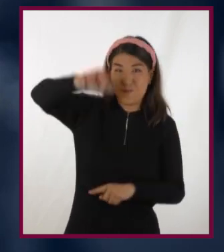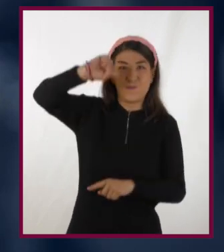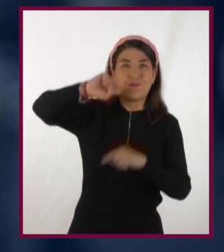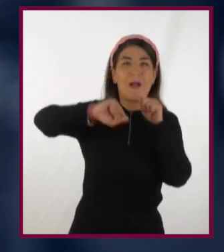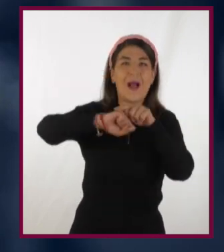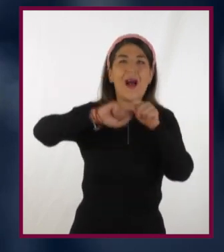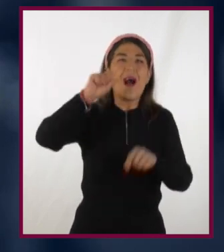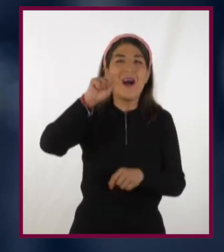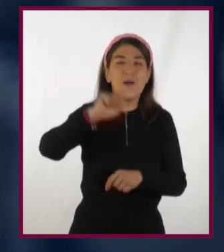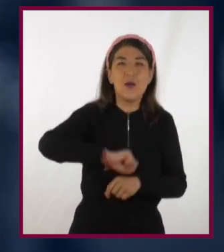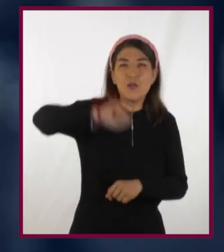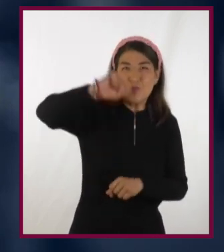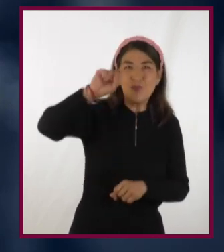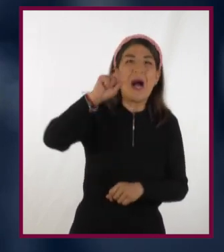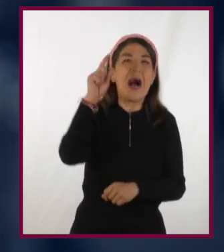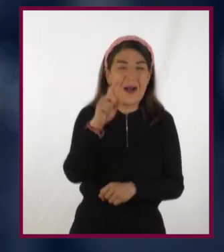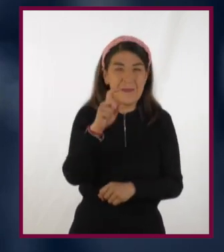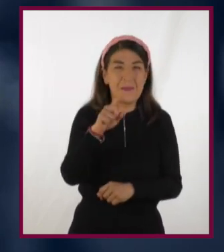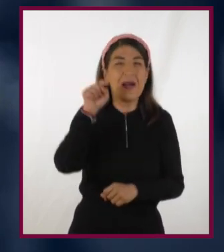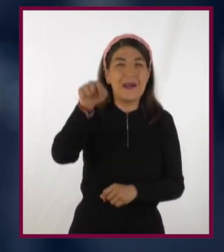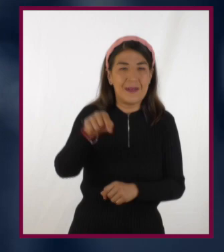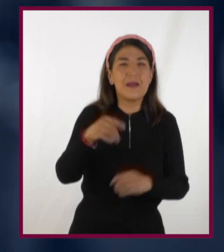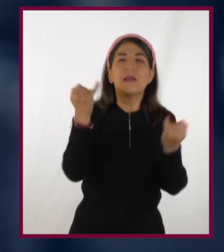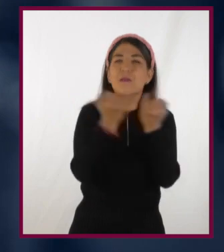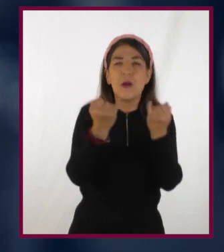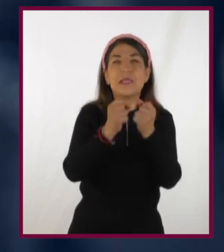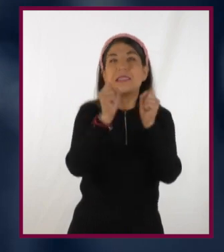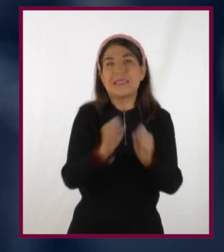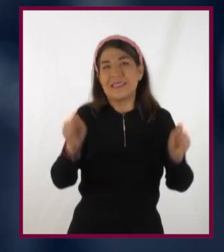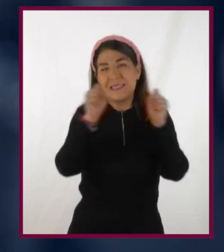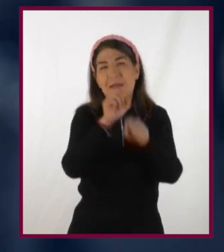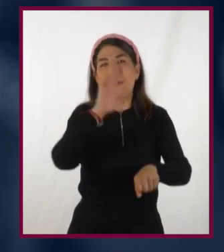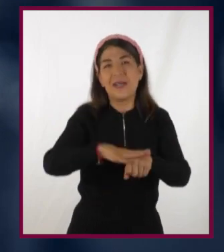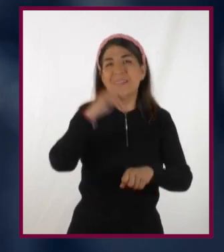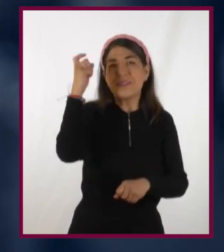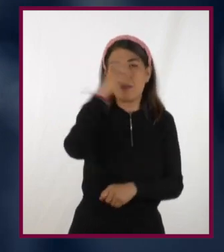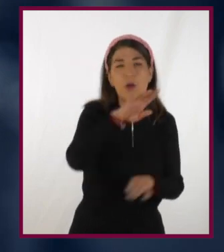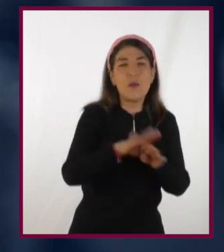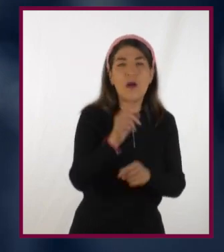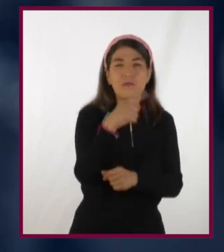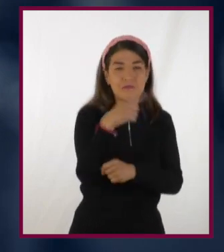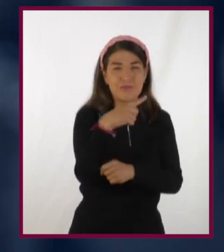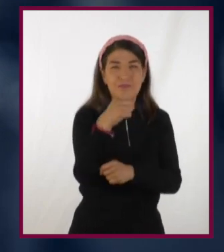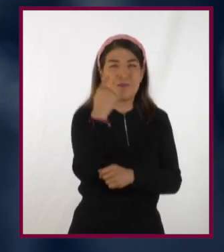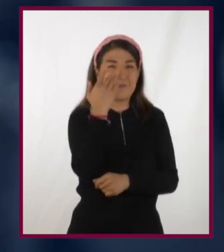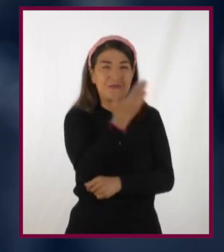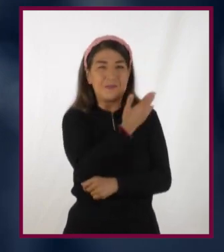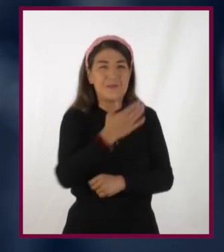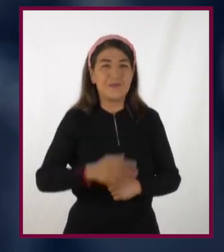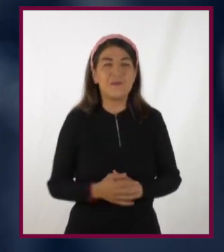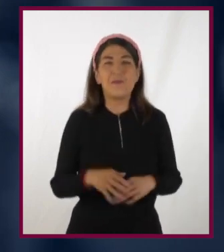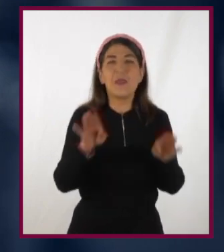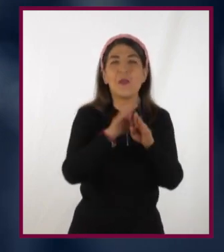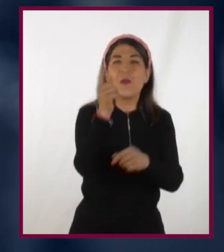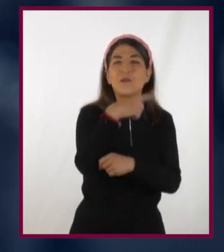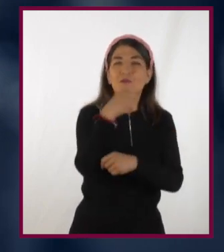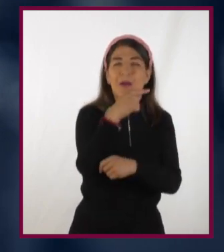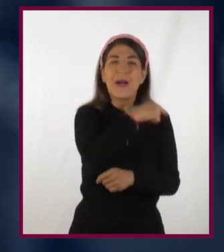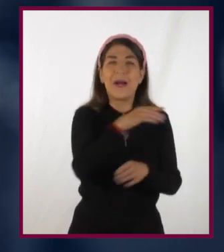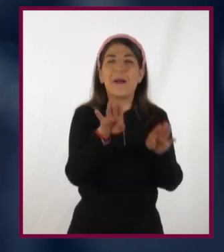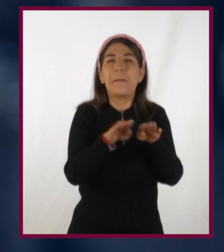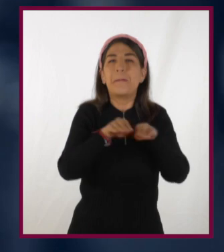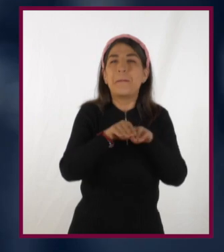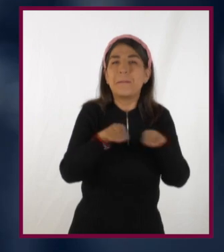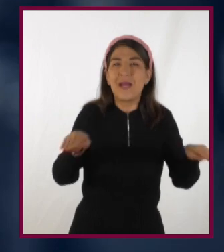del conducto de la tubería de nuestra casa. O puede ya tener un sistema más complicado que con una aguja nos mide la presión a través de, por ejemplo,